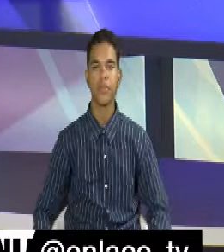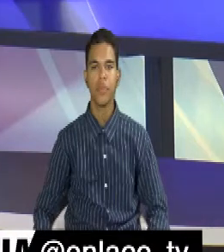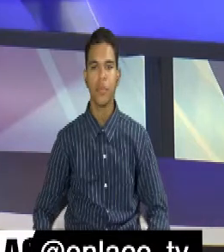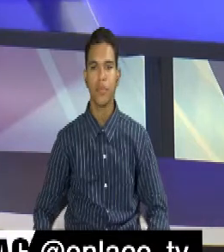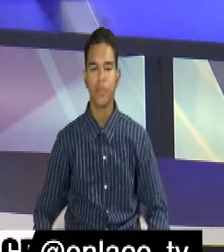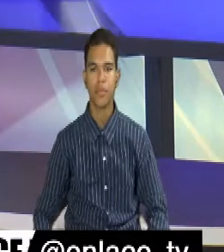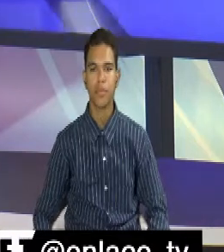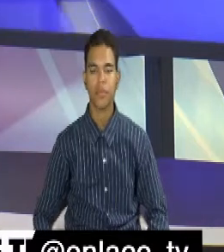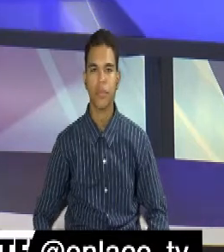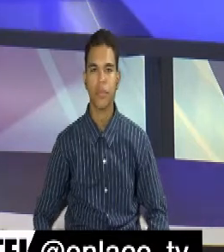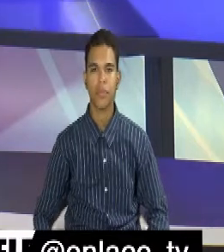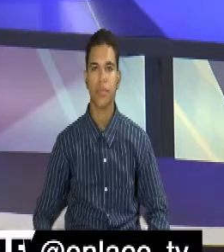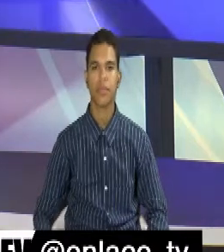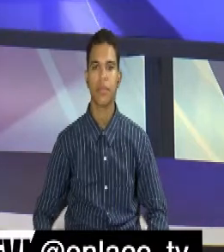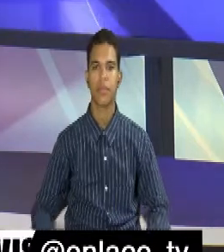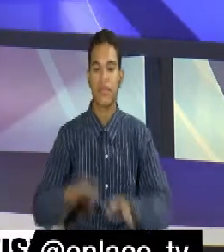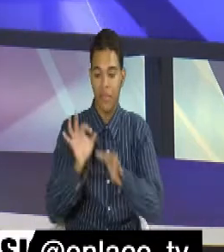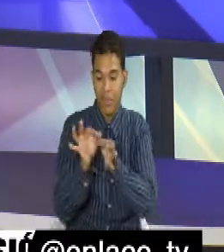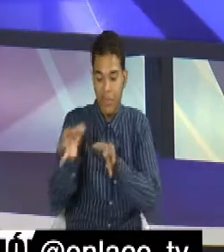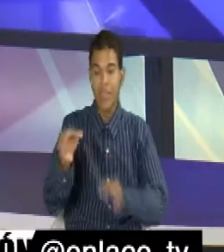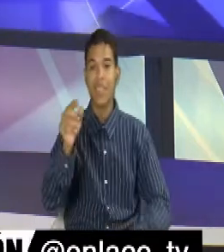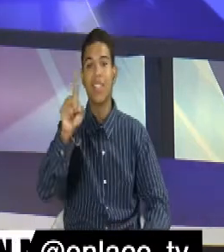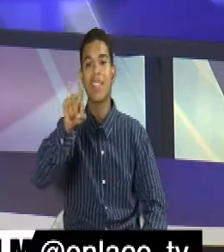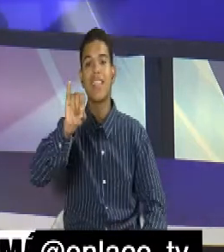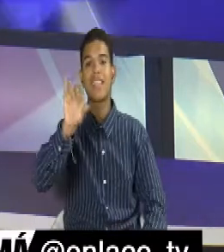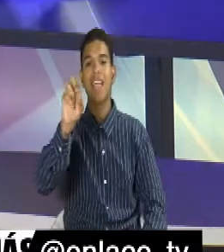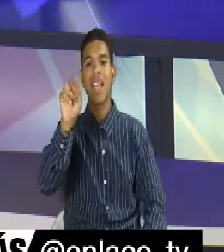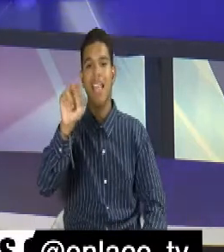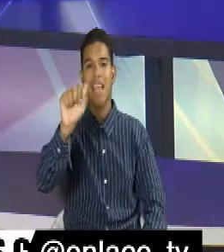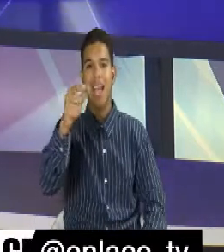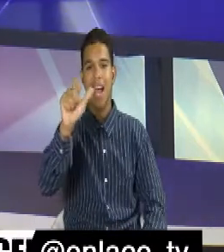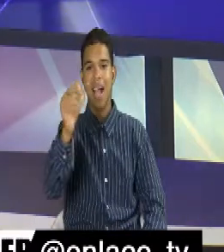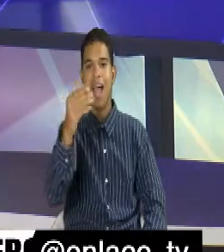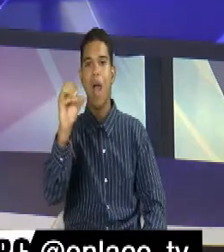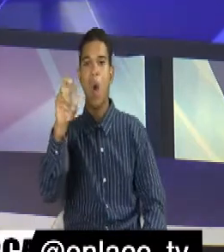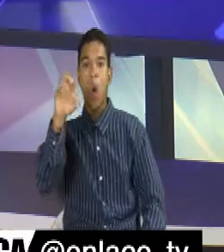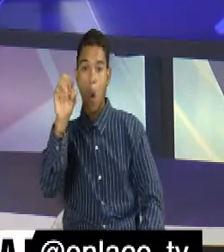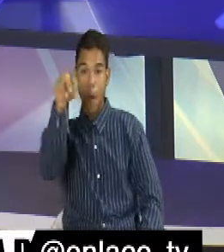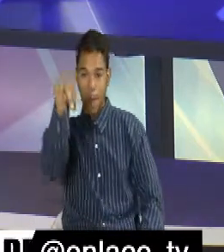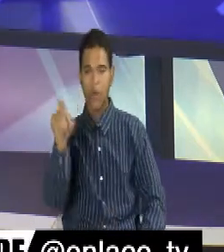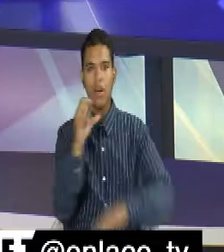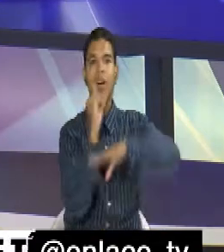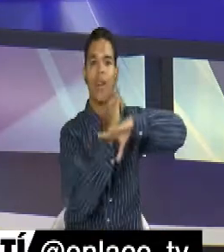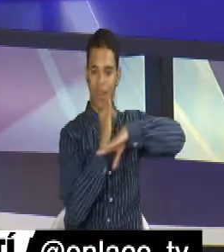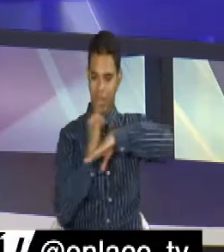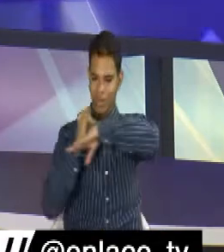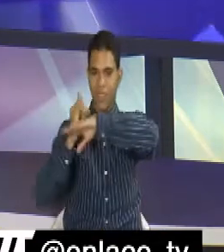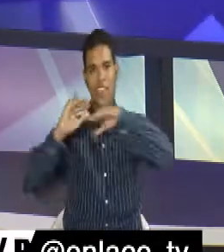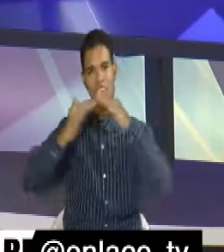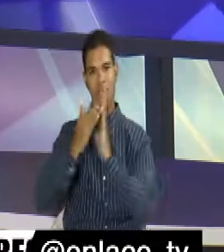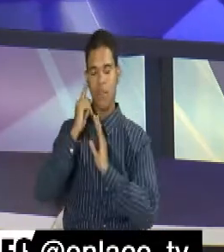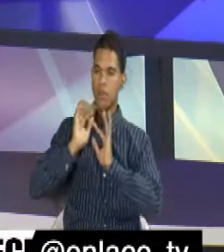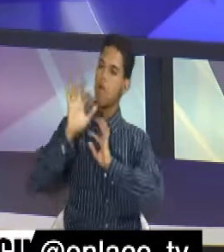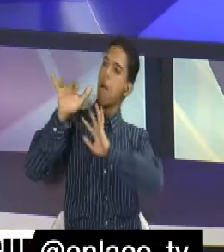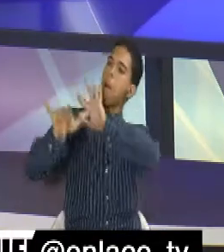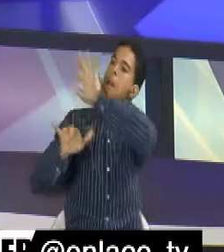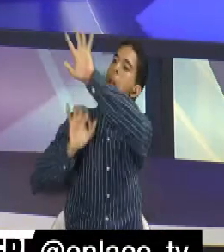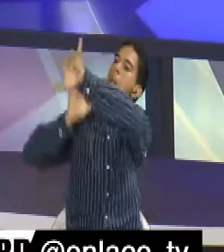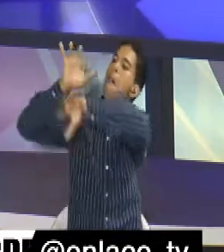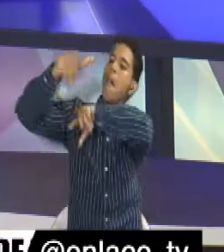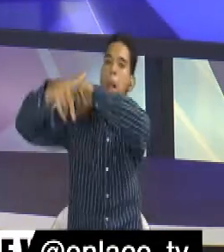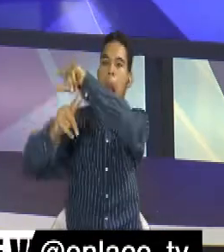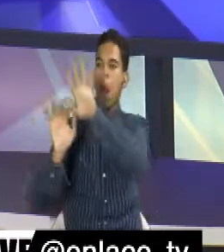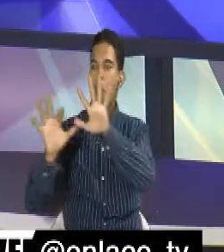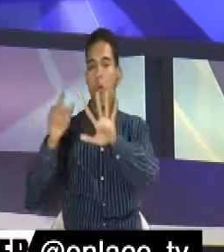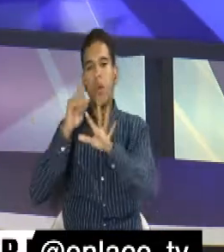El corregimiento Ciénaga de Lopón fue visitado por diferentes instituciones públicas. En una jornada de atención especial, la población de esta zona